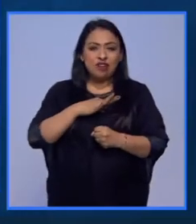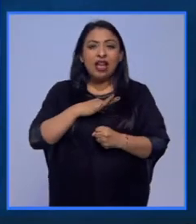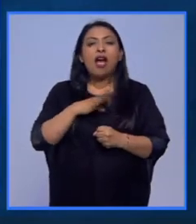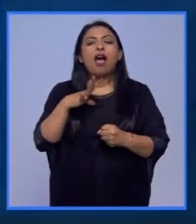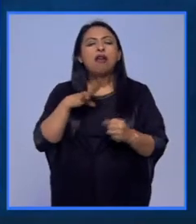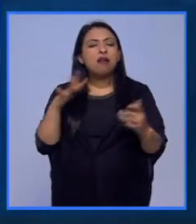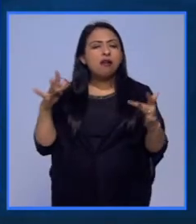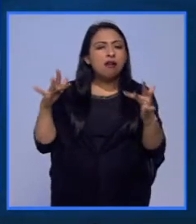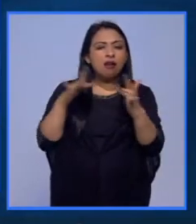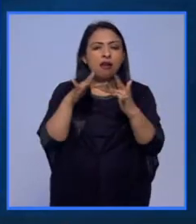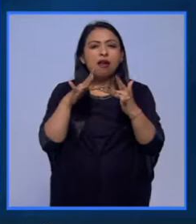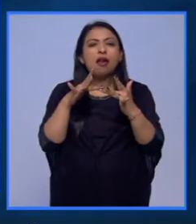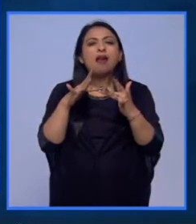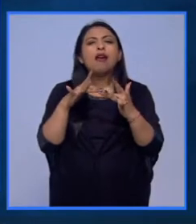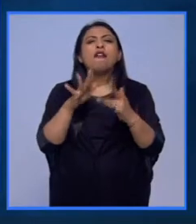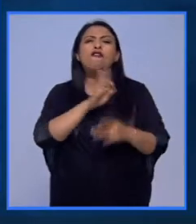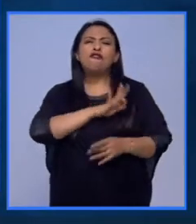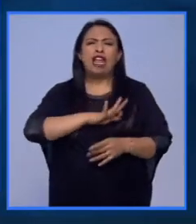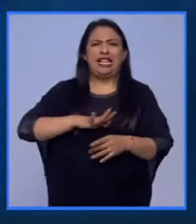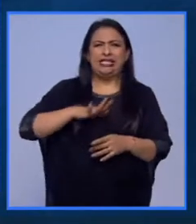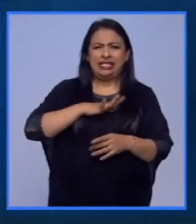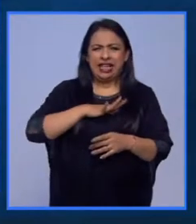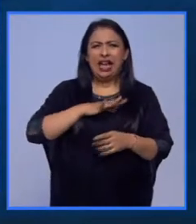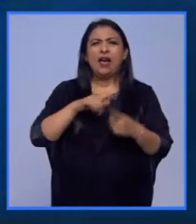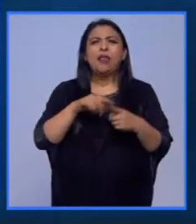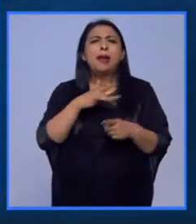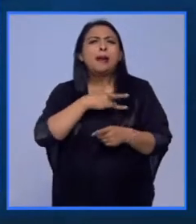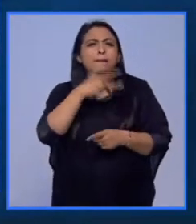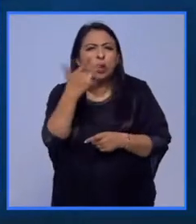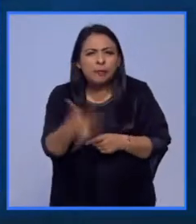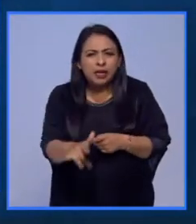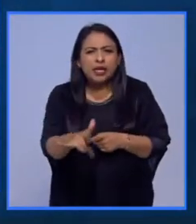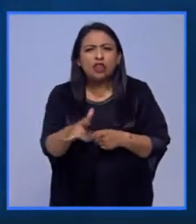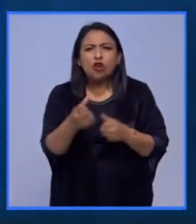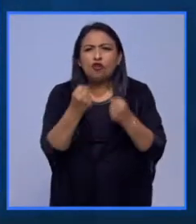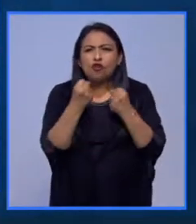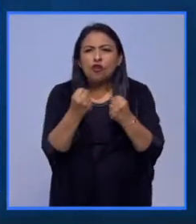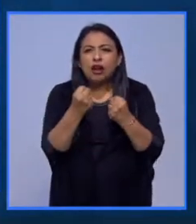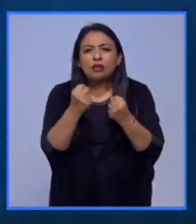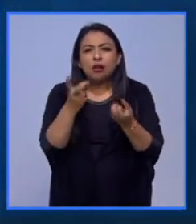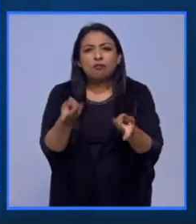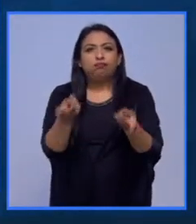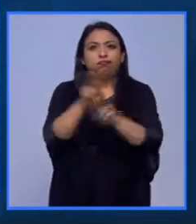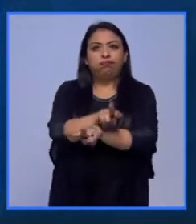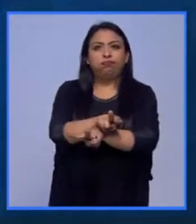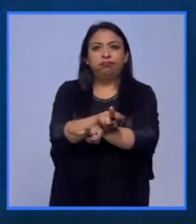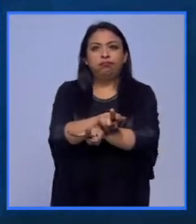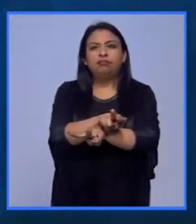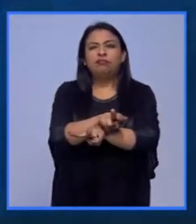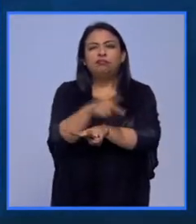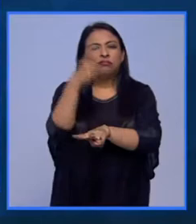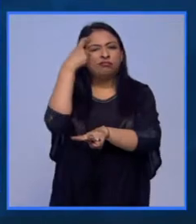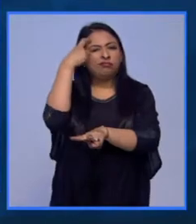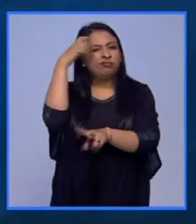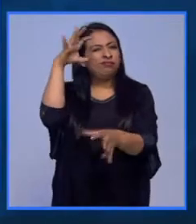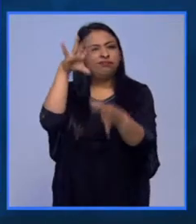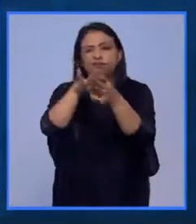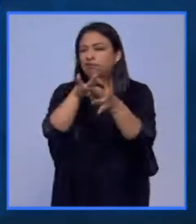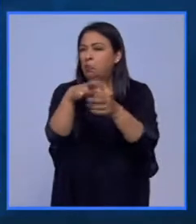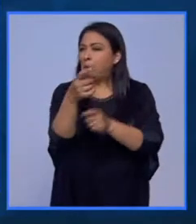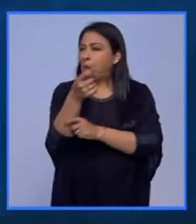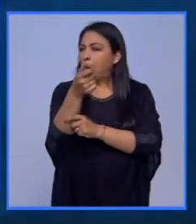directamente proporcional. Mucha felicidad, mucho enamoramiento y una relación inversa. Poca lógica y poca